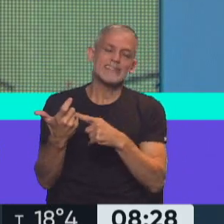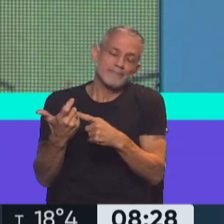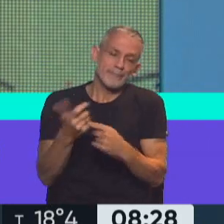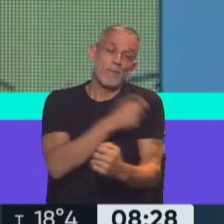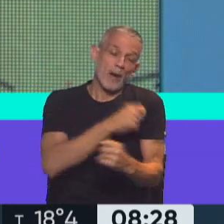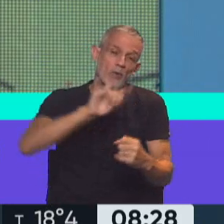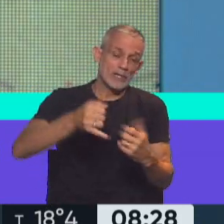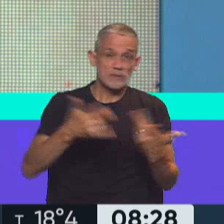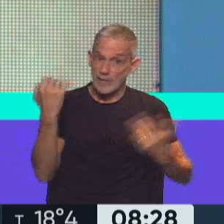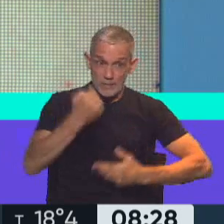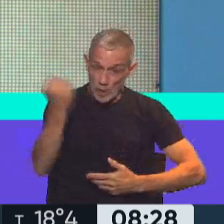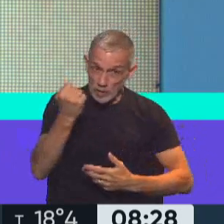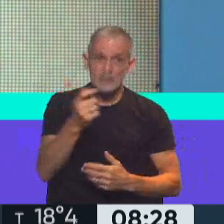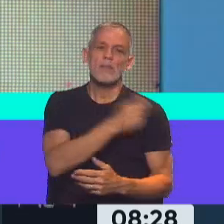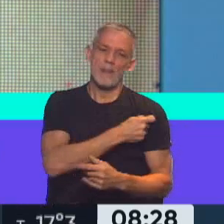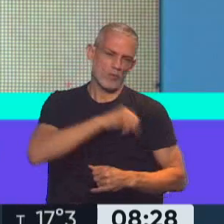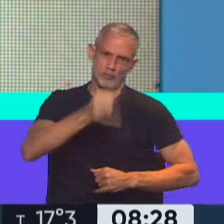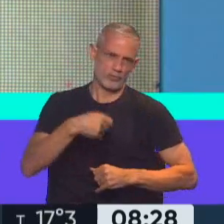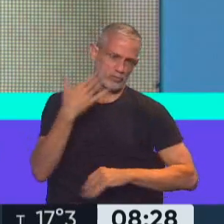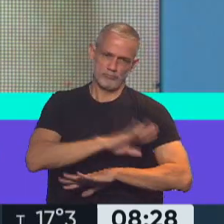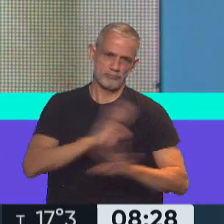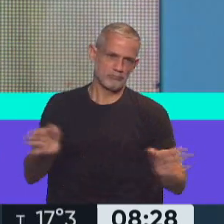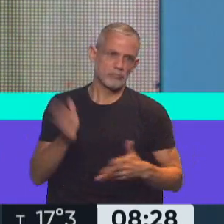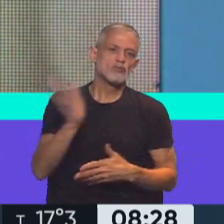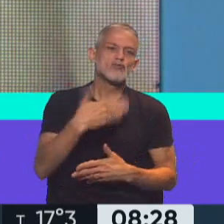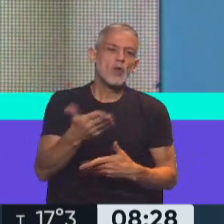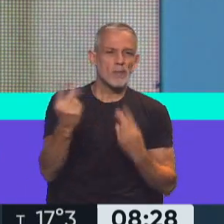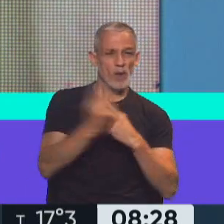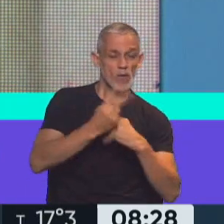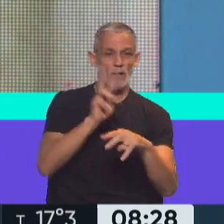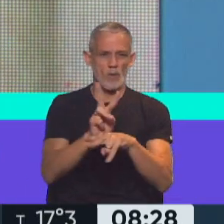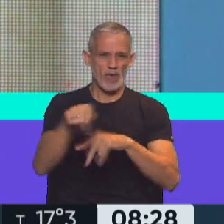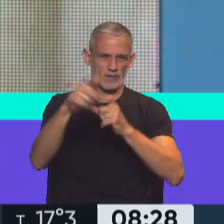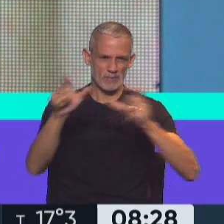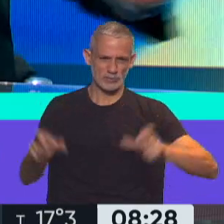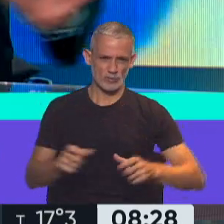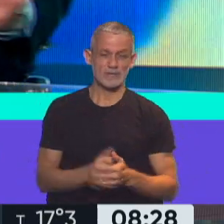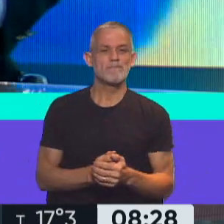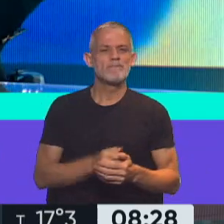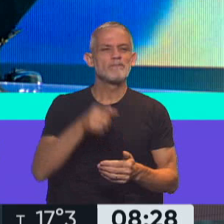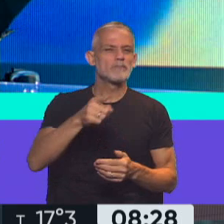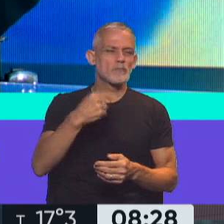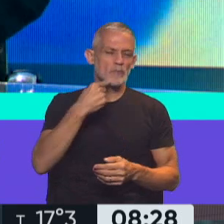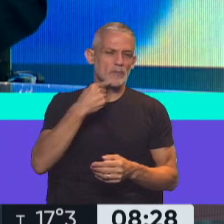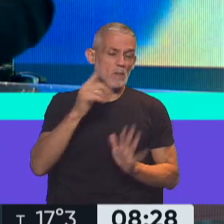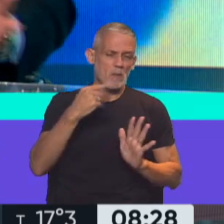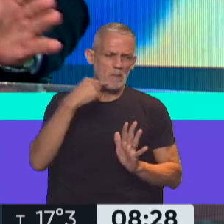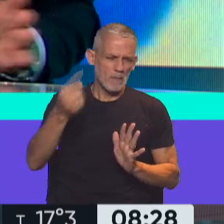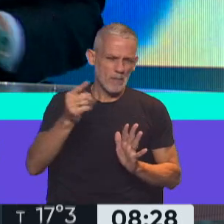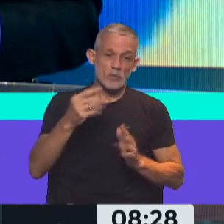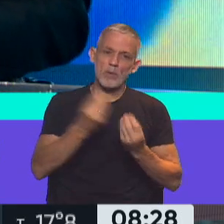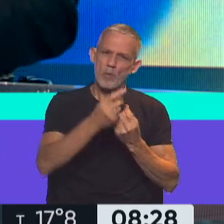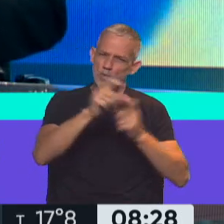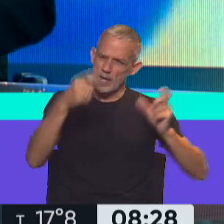reunión. Digo, lo importante es que se vacunen para poder protegerse y proteger a los demás. Te voy a trasladar un interrogante que tiene mucha